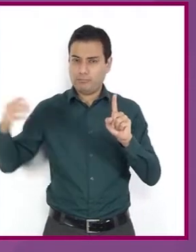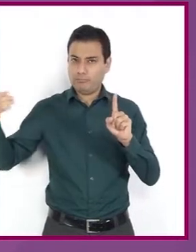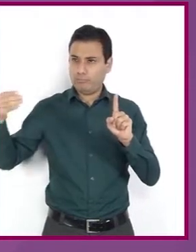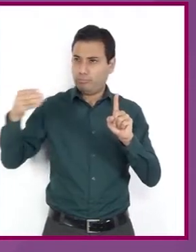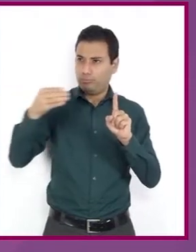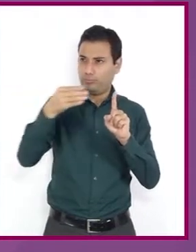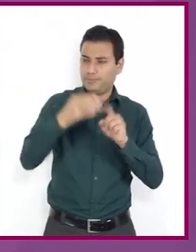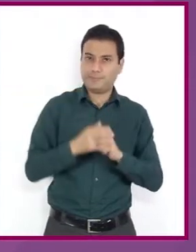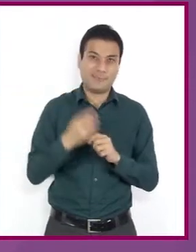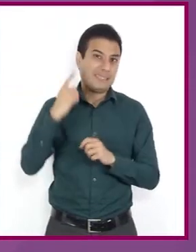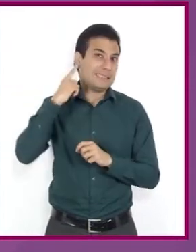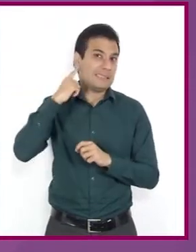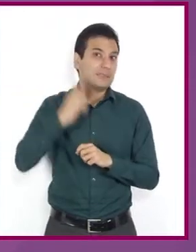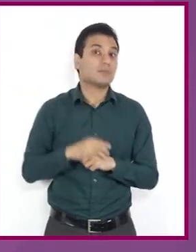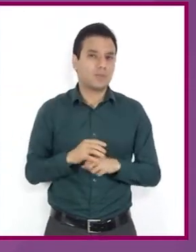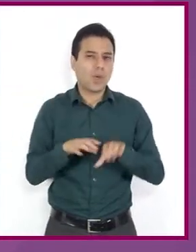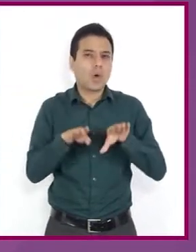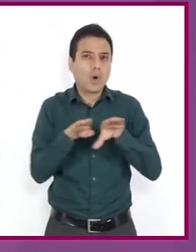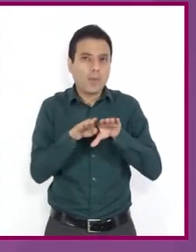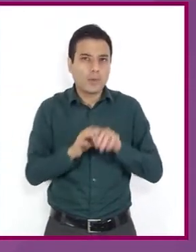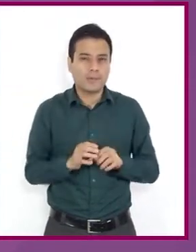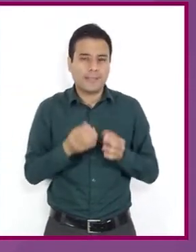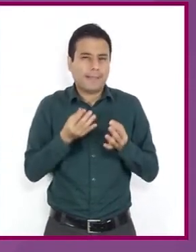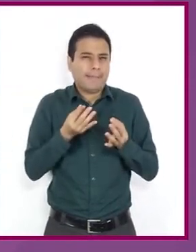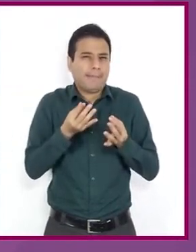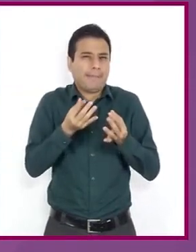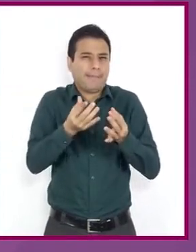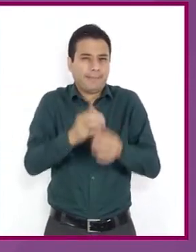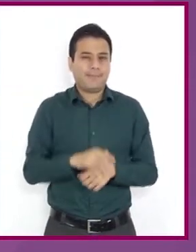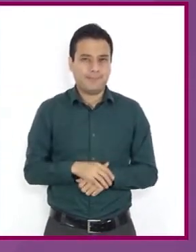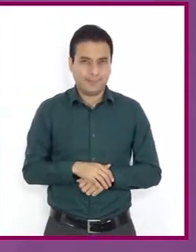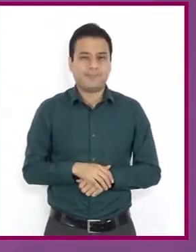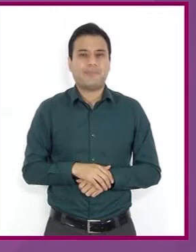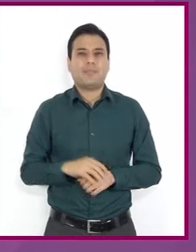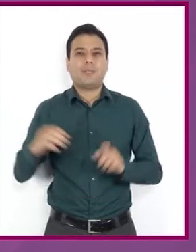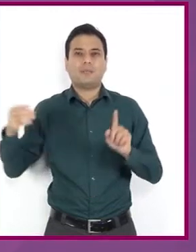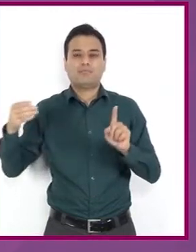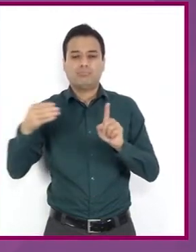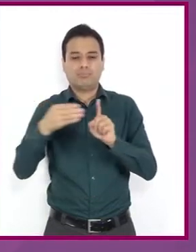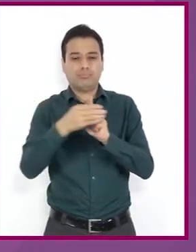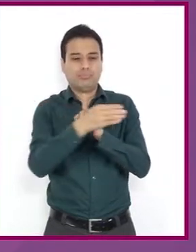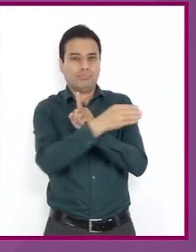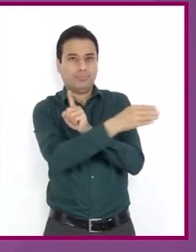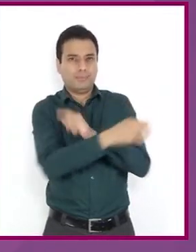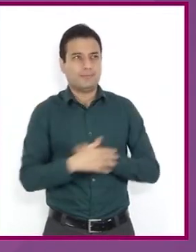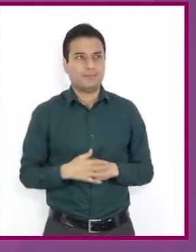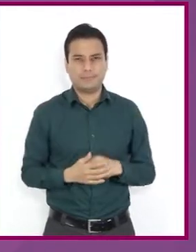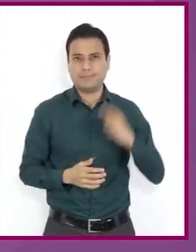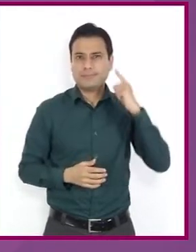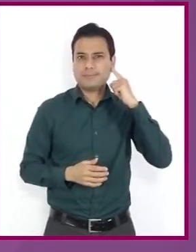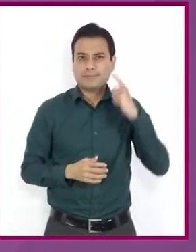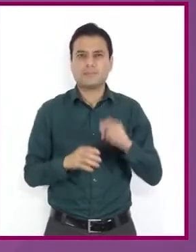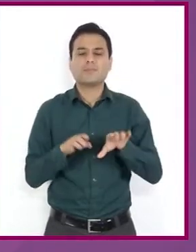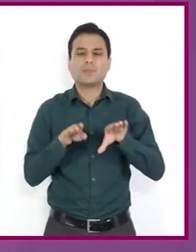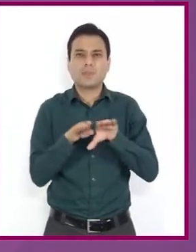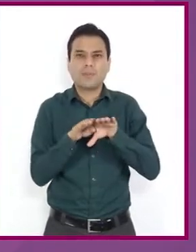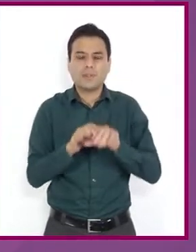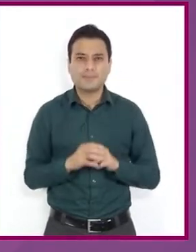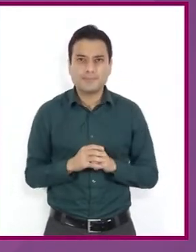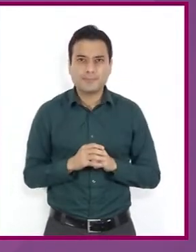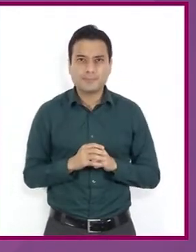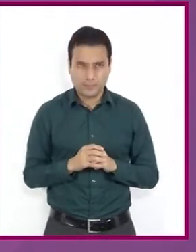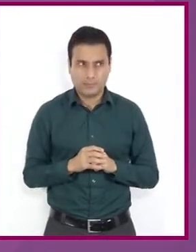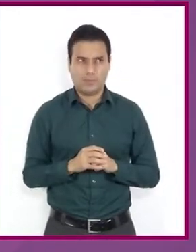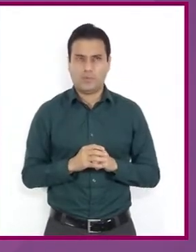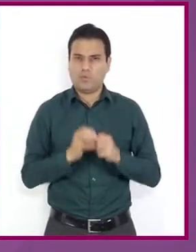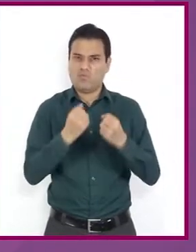sonido de la sirena se percibe como agudo. Por el contrario, cuando se aleja, el mismo sonido se percibe